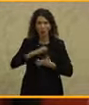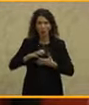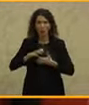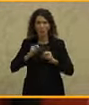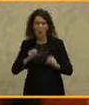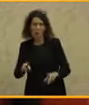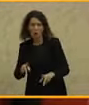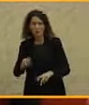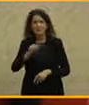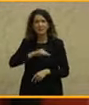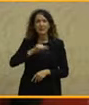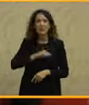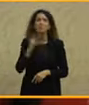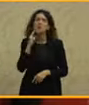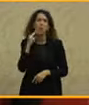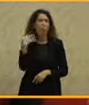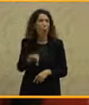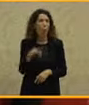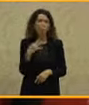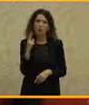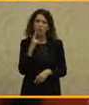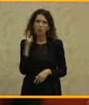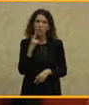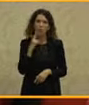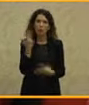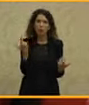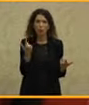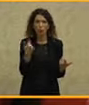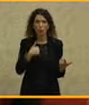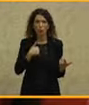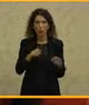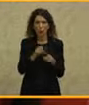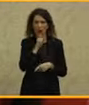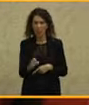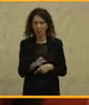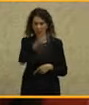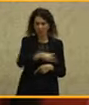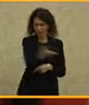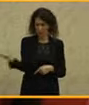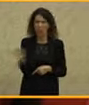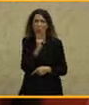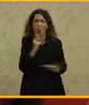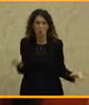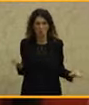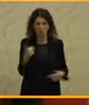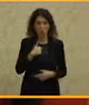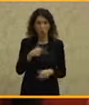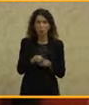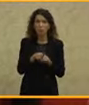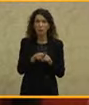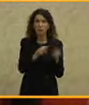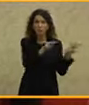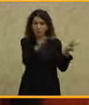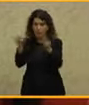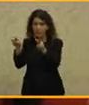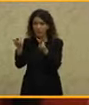siento es miedo? ¿Cómo puedo ser yo una amenaza para los demás si yo lo que percibo es que son